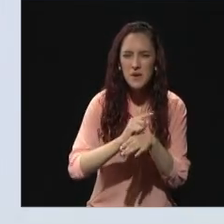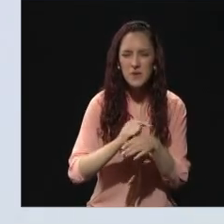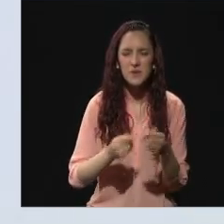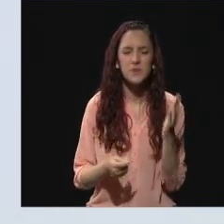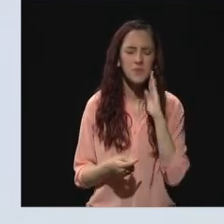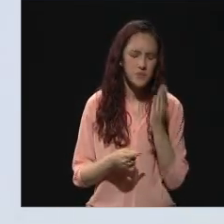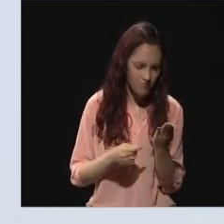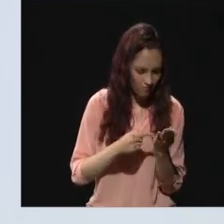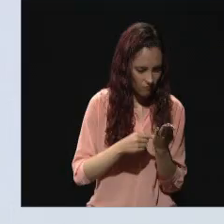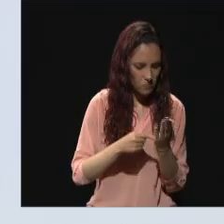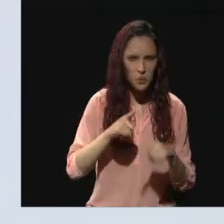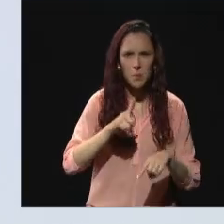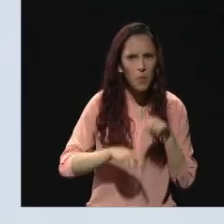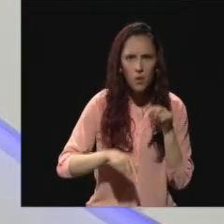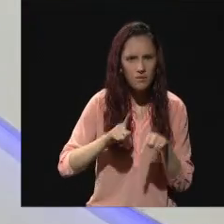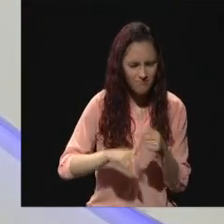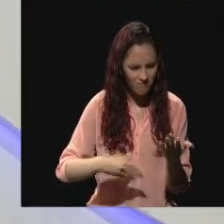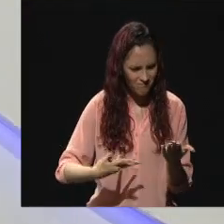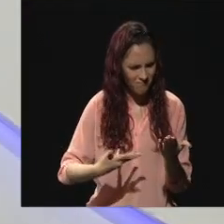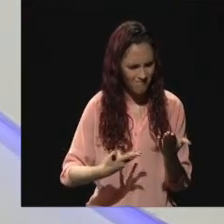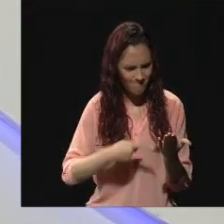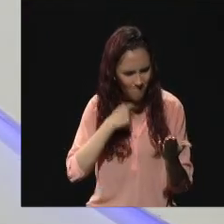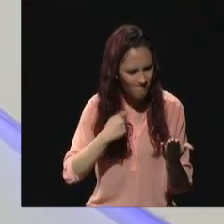no tiene recarga